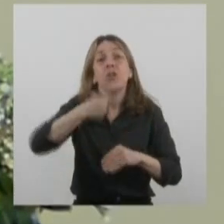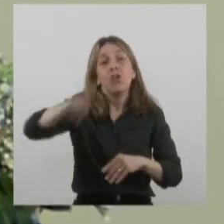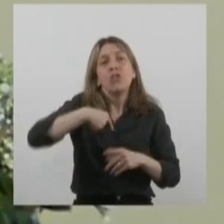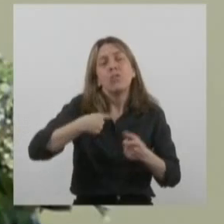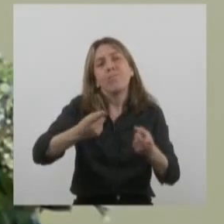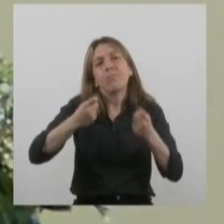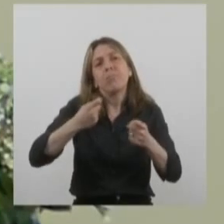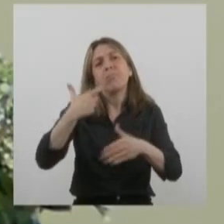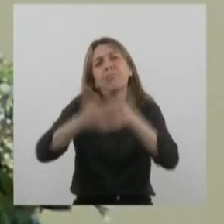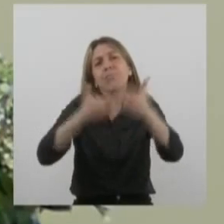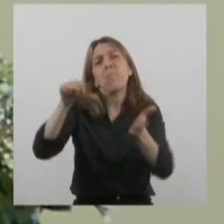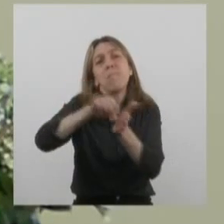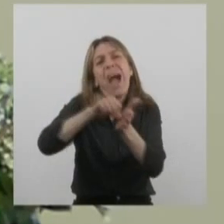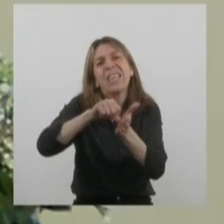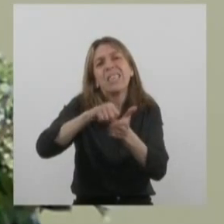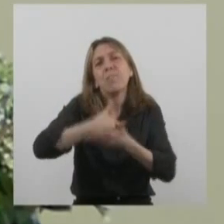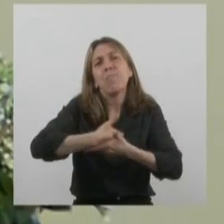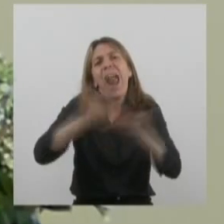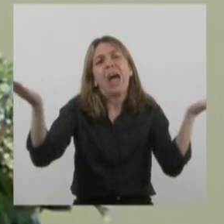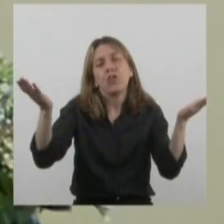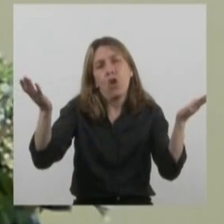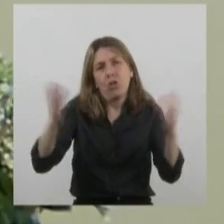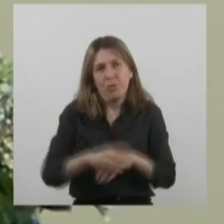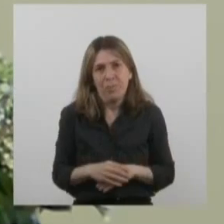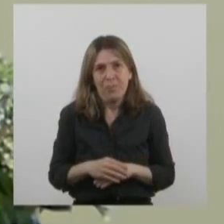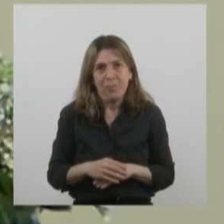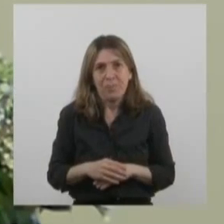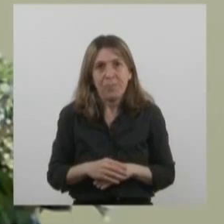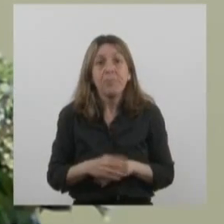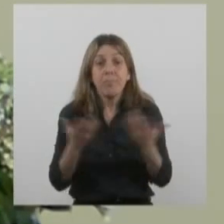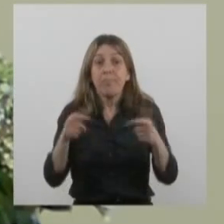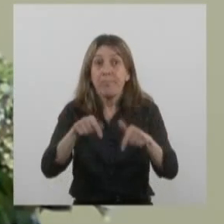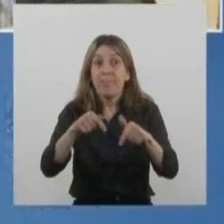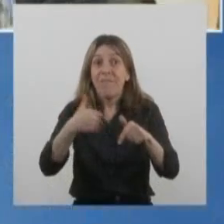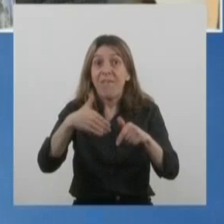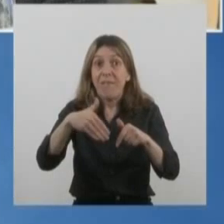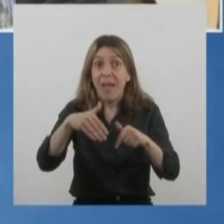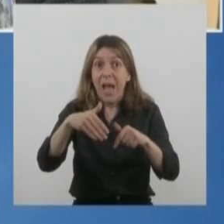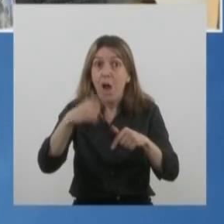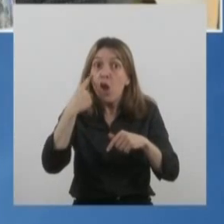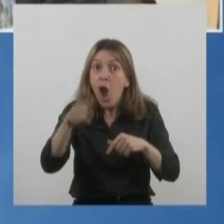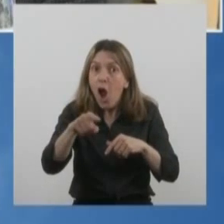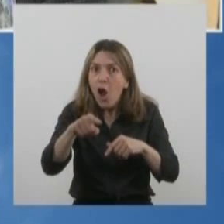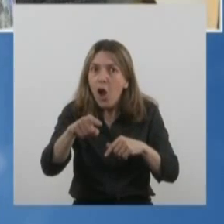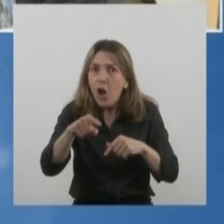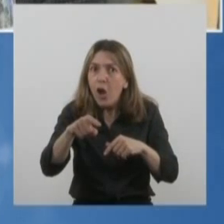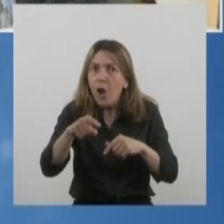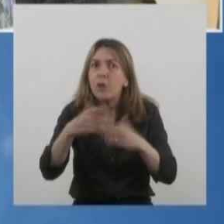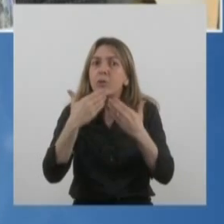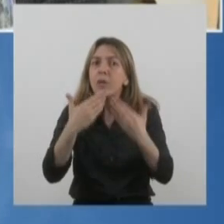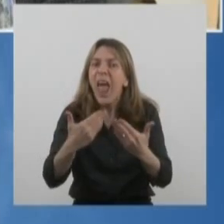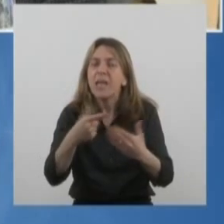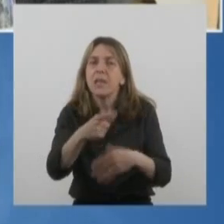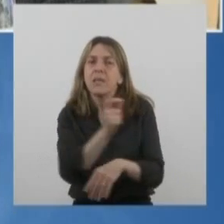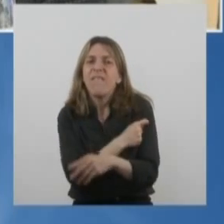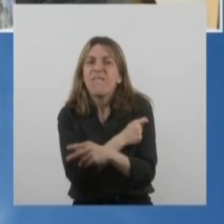país que a todos los argentinos los ampare. Eso lo vamos a hacer con la vacuna,